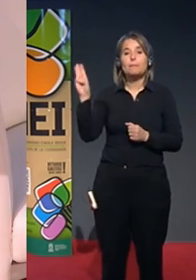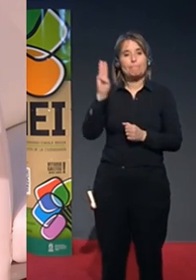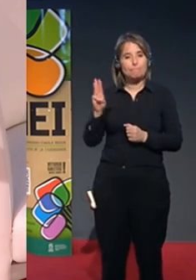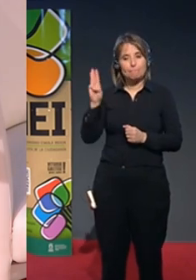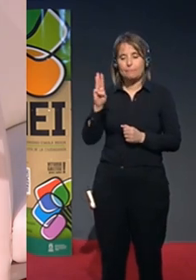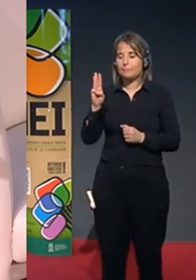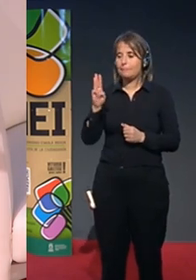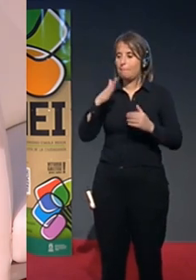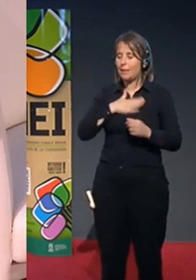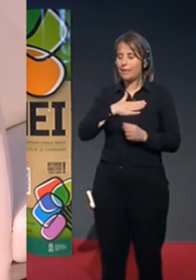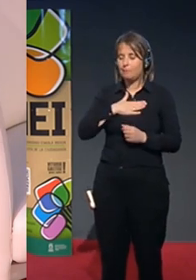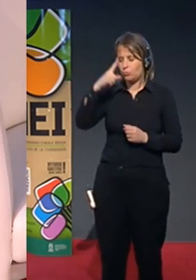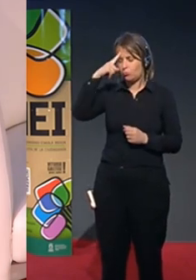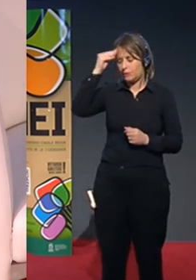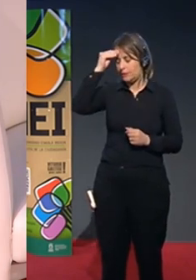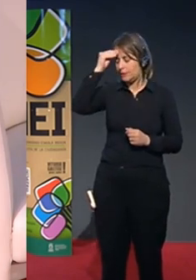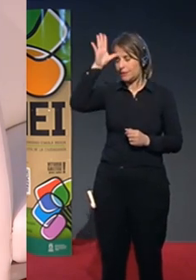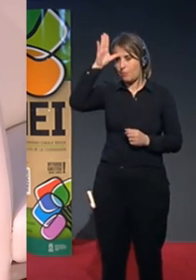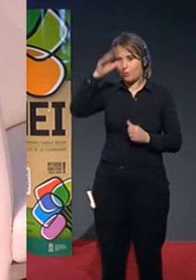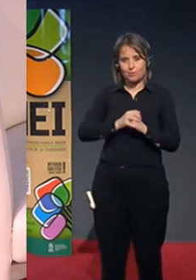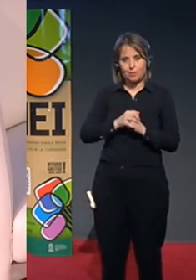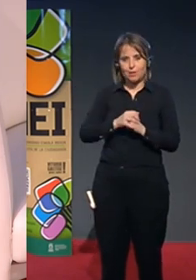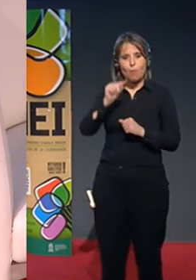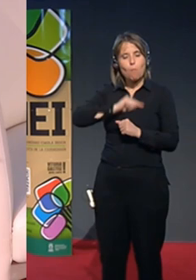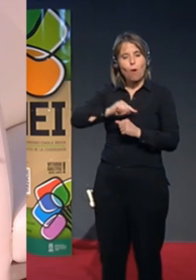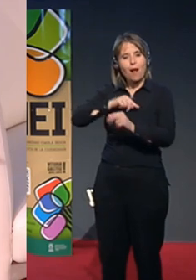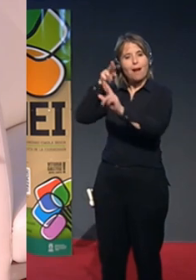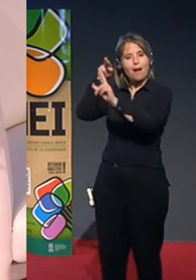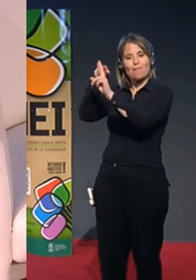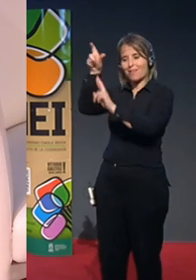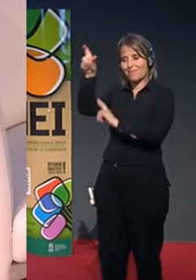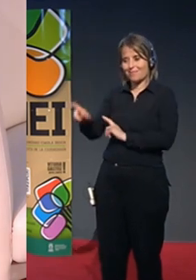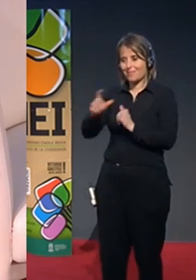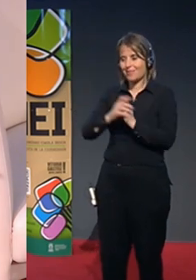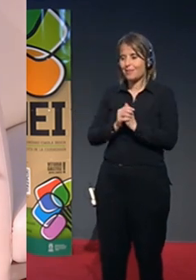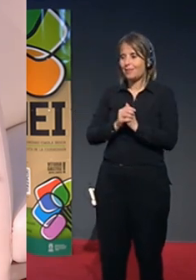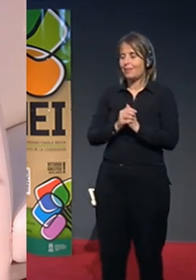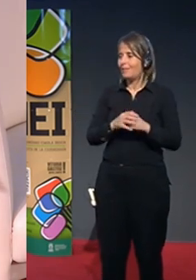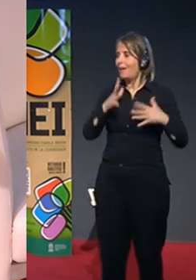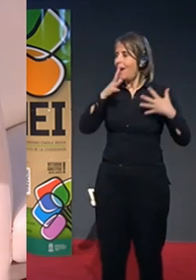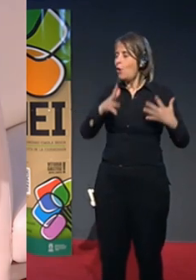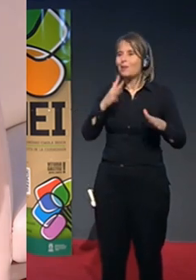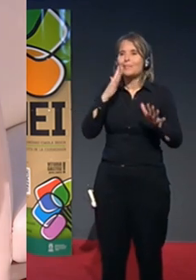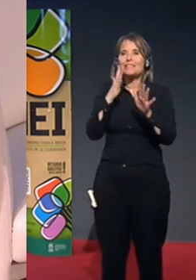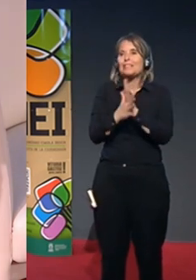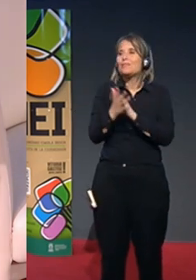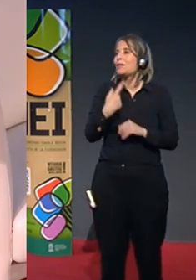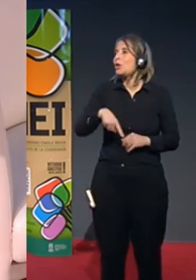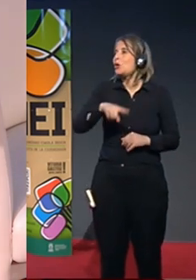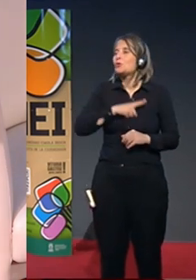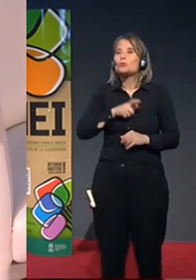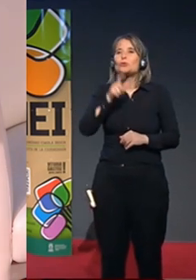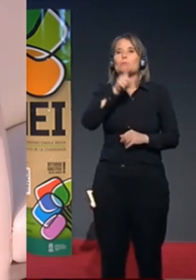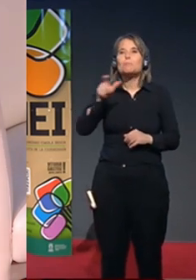permitís para mí es un sabio es un referente moral en un momento en el que yo diría que no estamos sobrados y sobradas